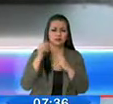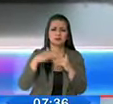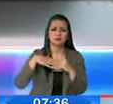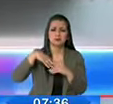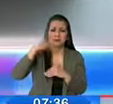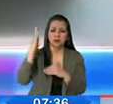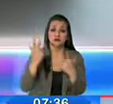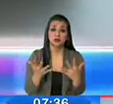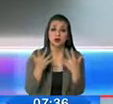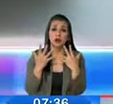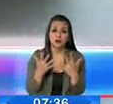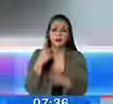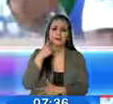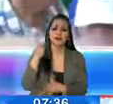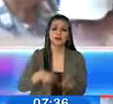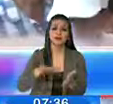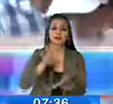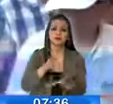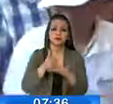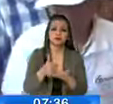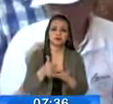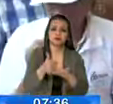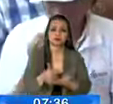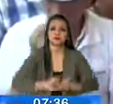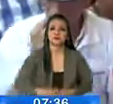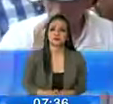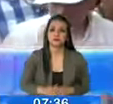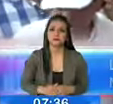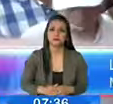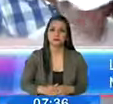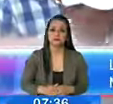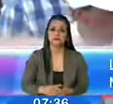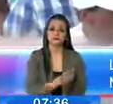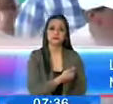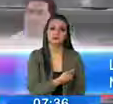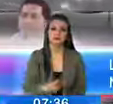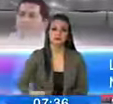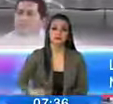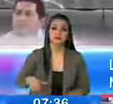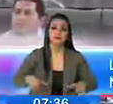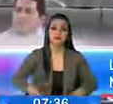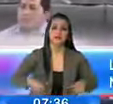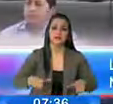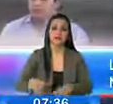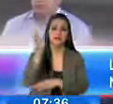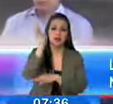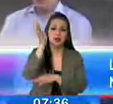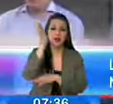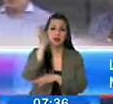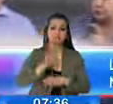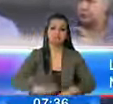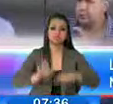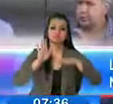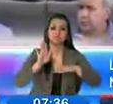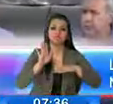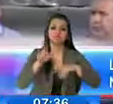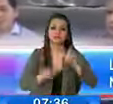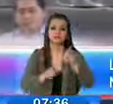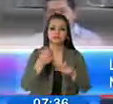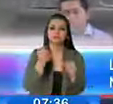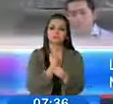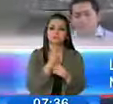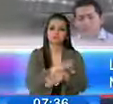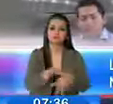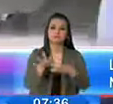las obras serán para su beneficio. Durante su intervención, el primer mandatario se comprometió con los agricultores para mejorar